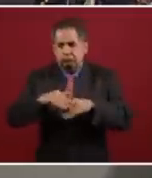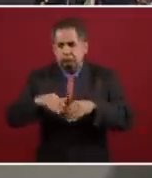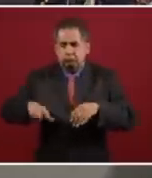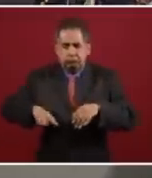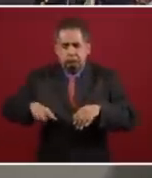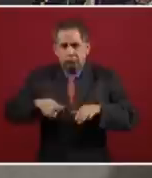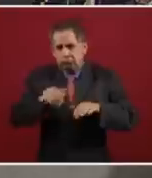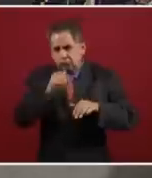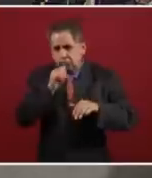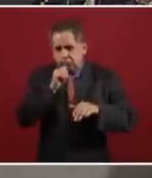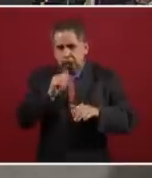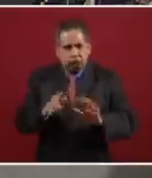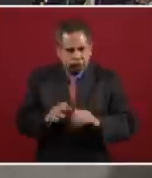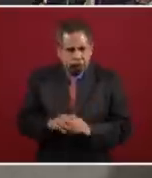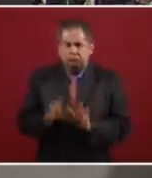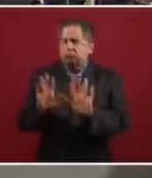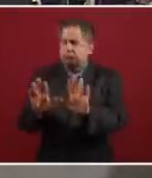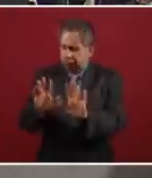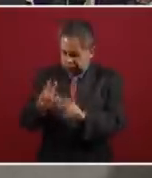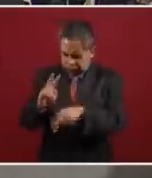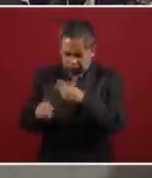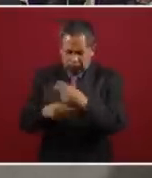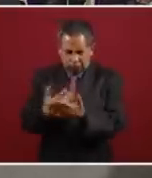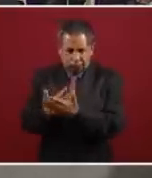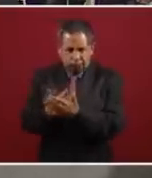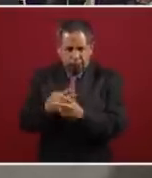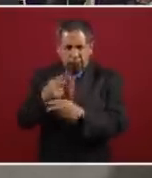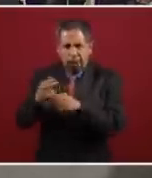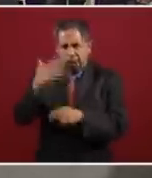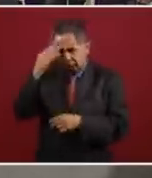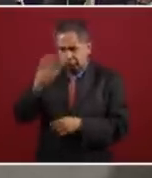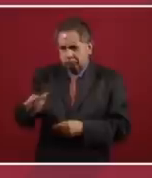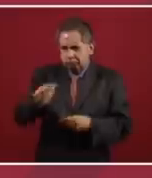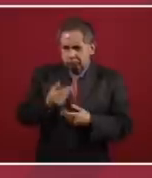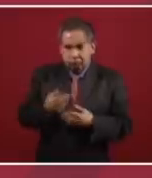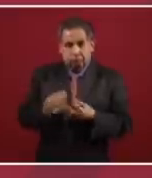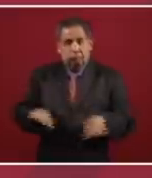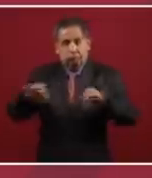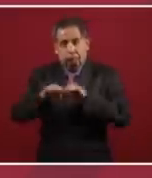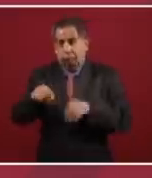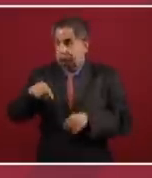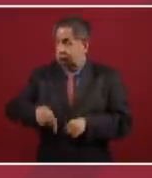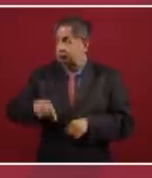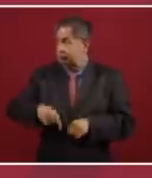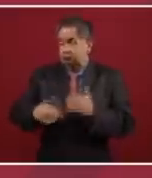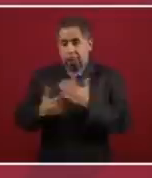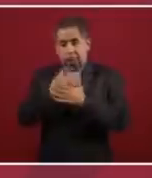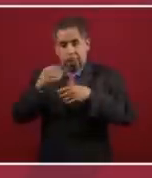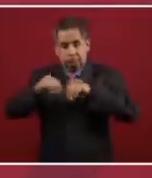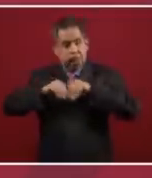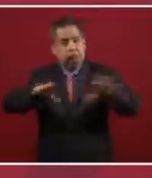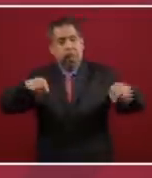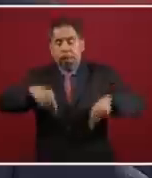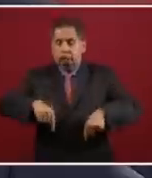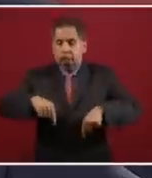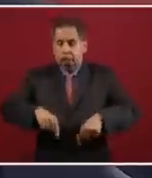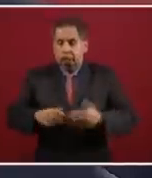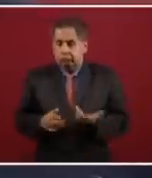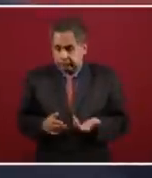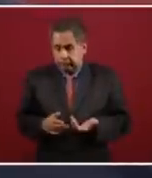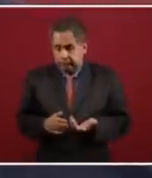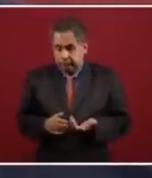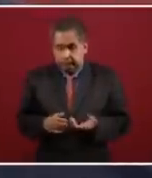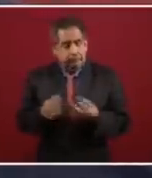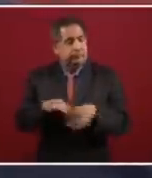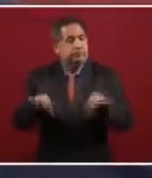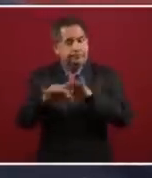han… Pero pues, ahora se sabe, mira la importancia que tiene, que lo hayas dicho aquí, y